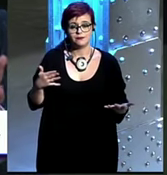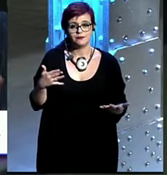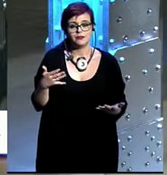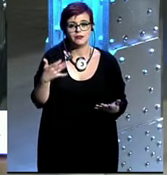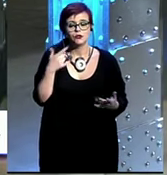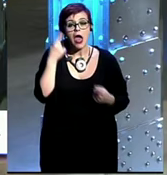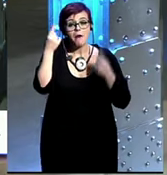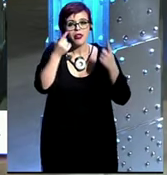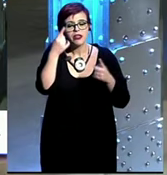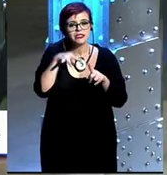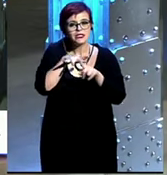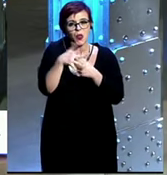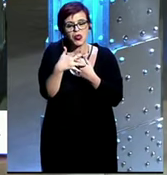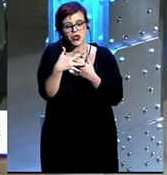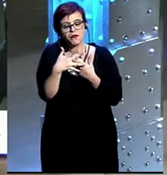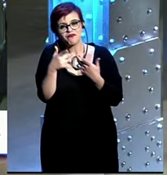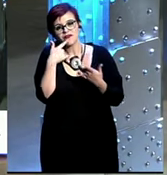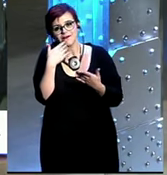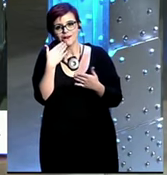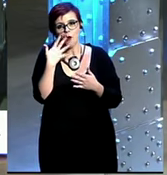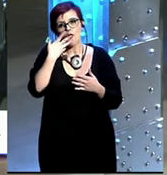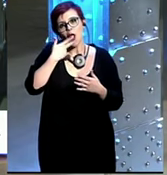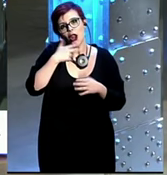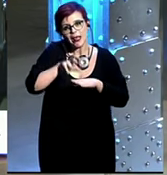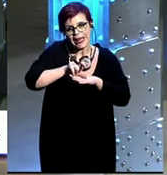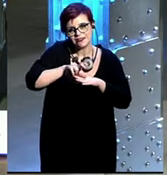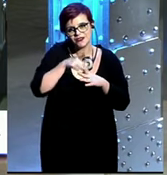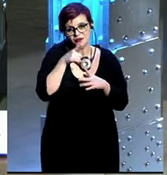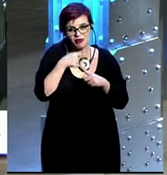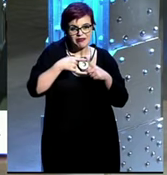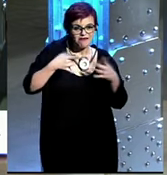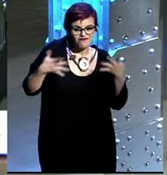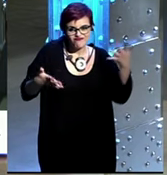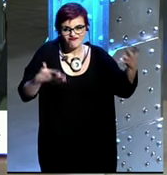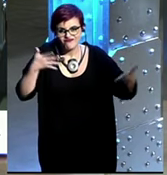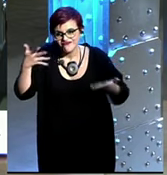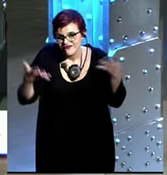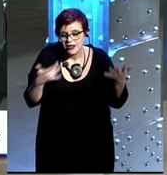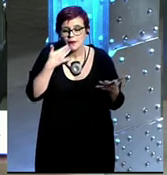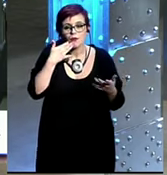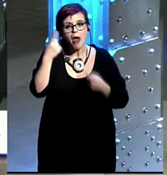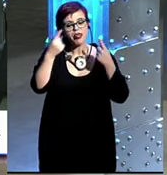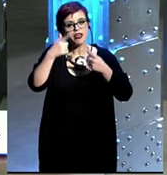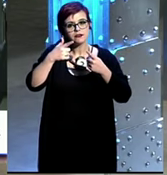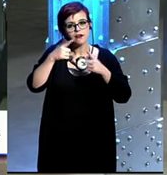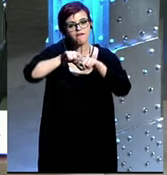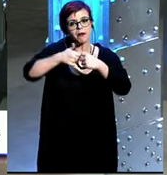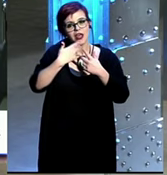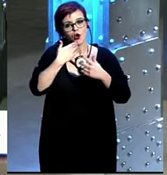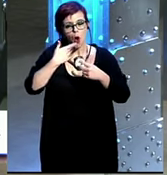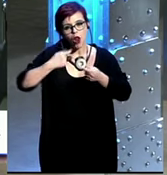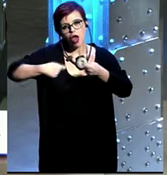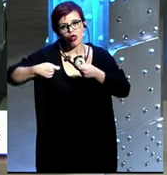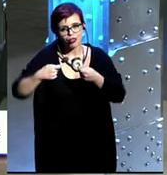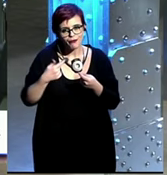cosas grises en el área media. Y en el libro hablo de cómo las familias negocian esa área gris que está en